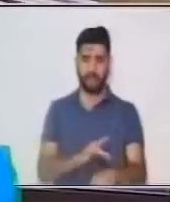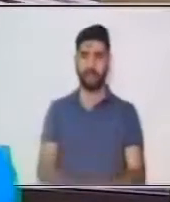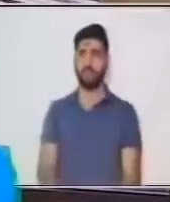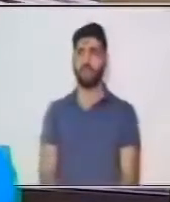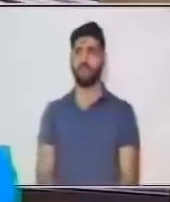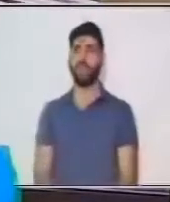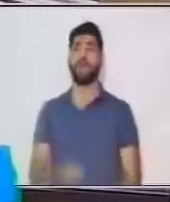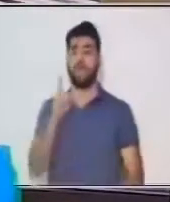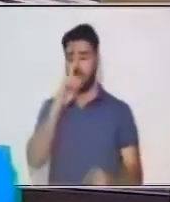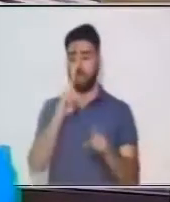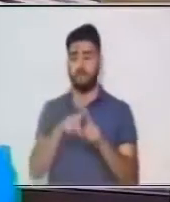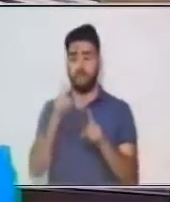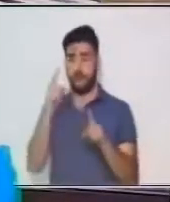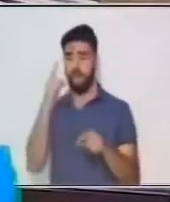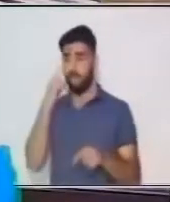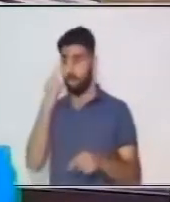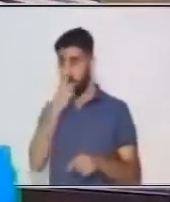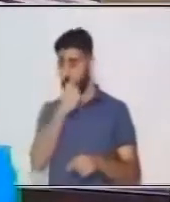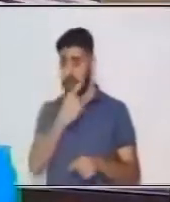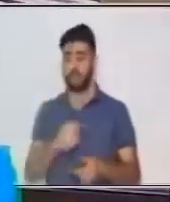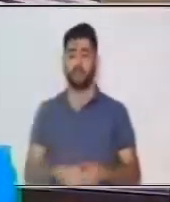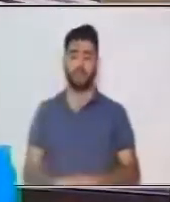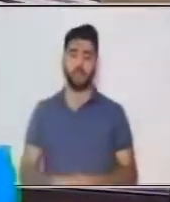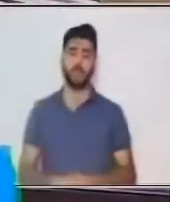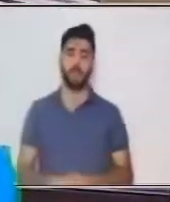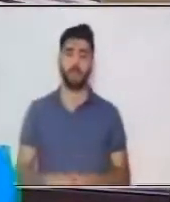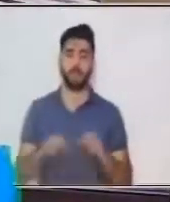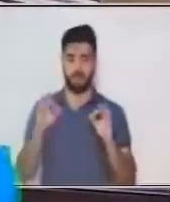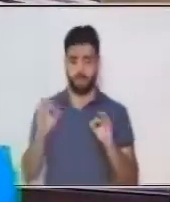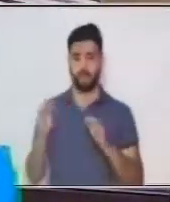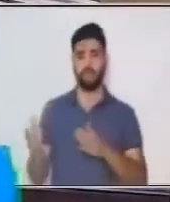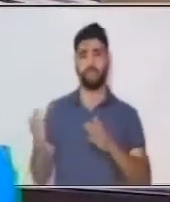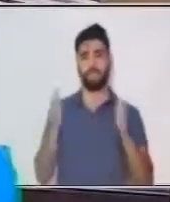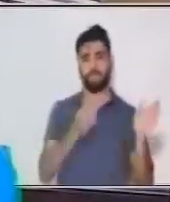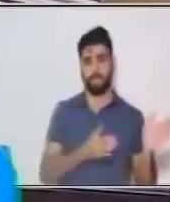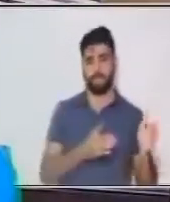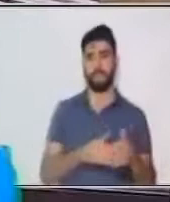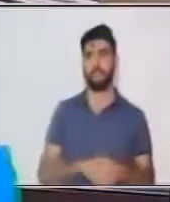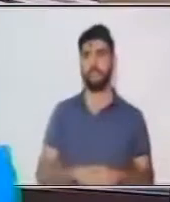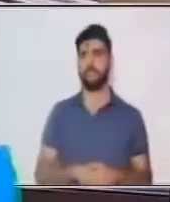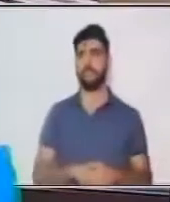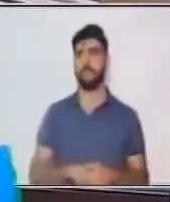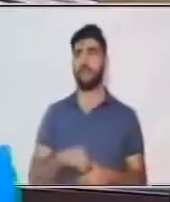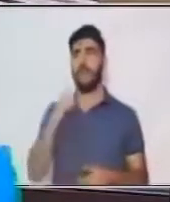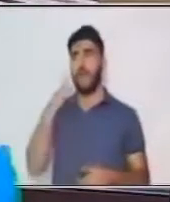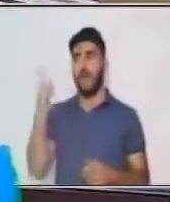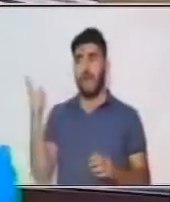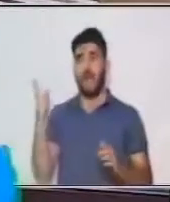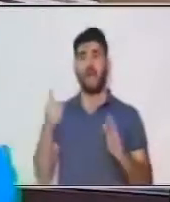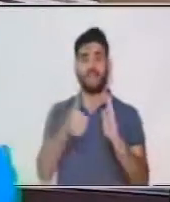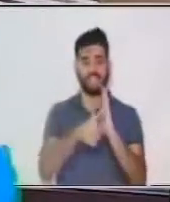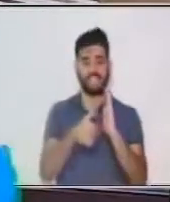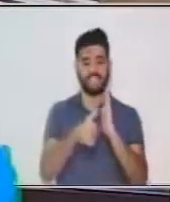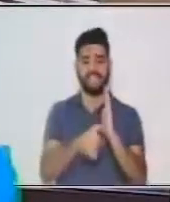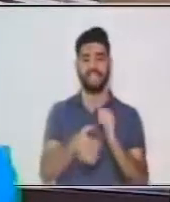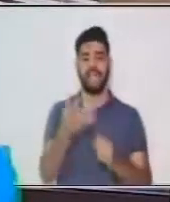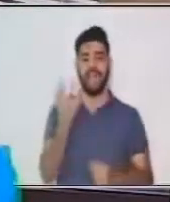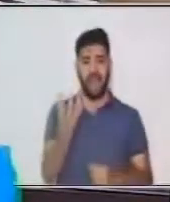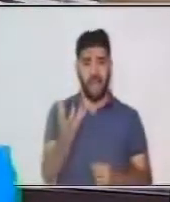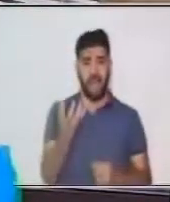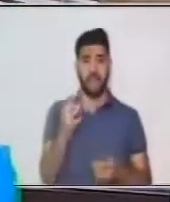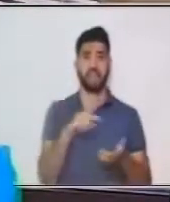sentido de la vista. Siguiente oración. La temporada de naranjas hace que el campo tenga buenos